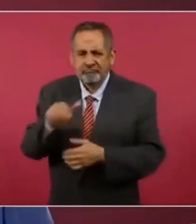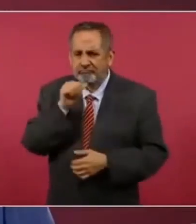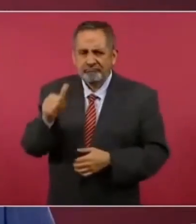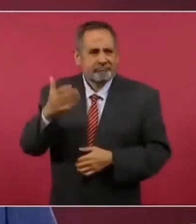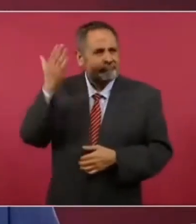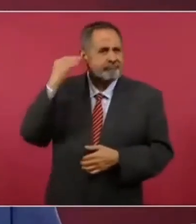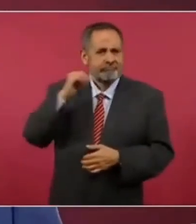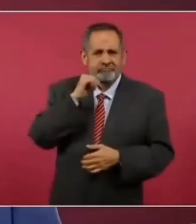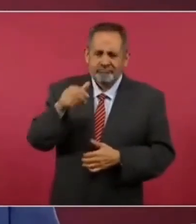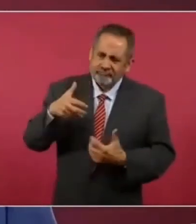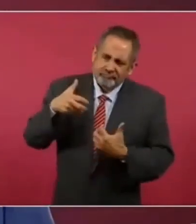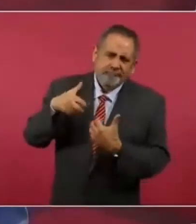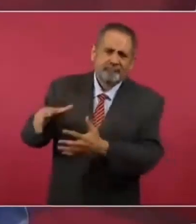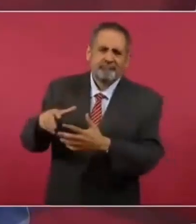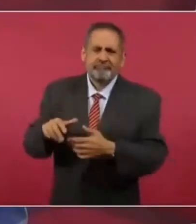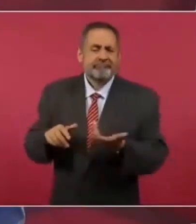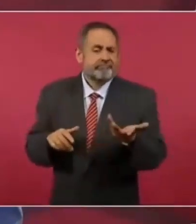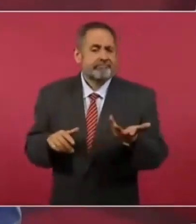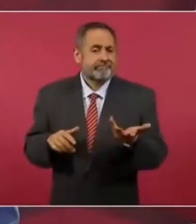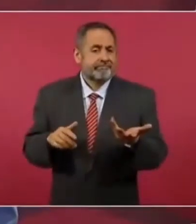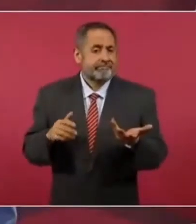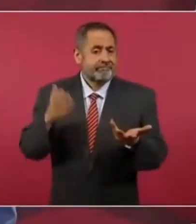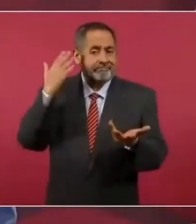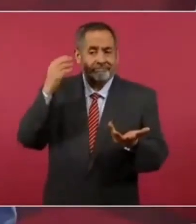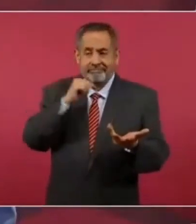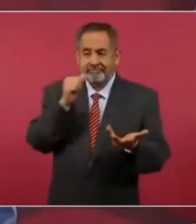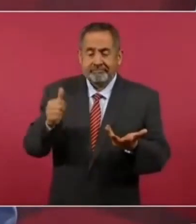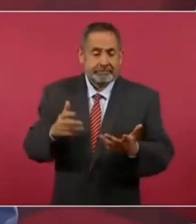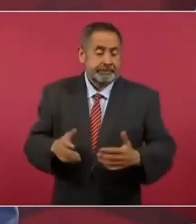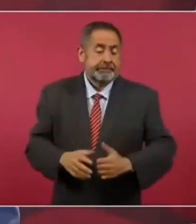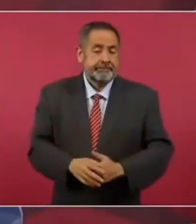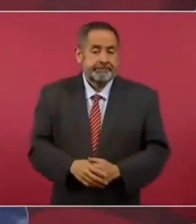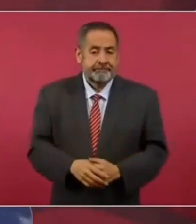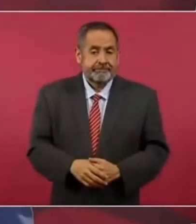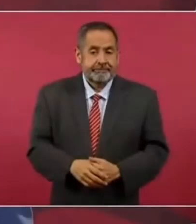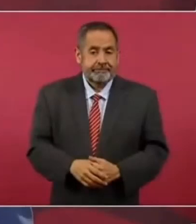se habían entregado esas becas.